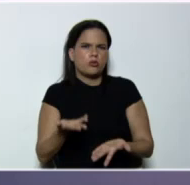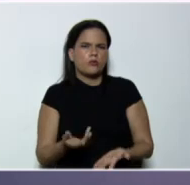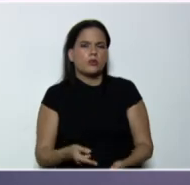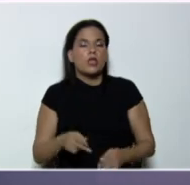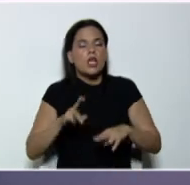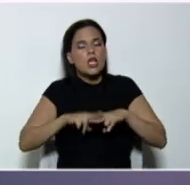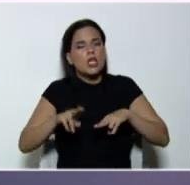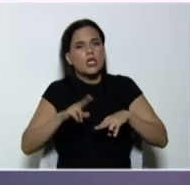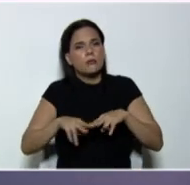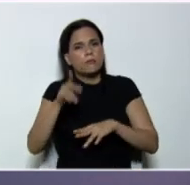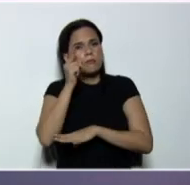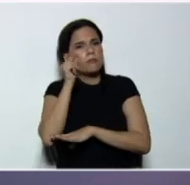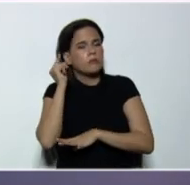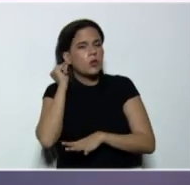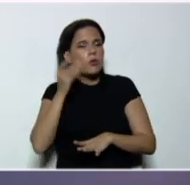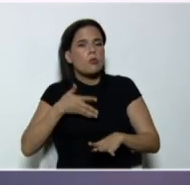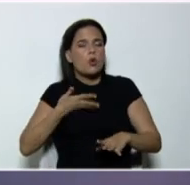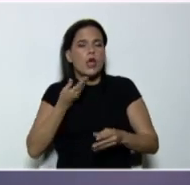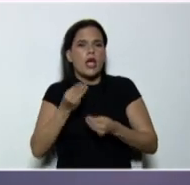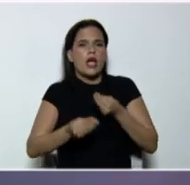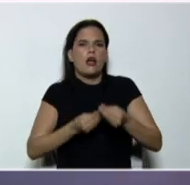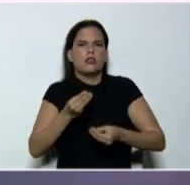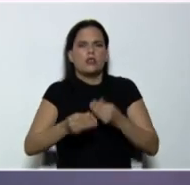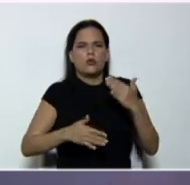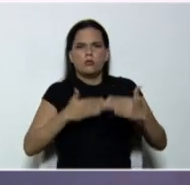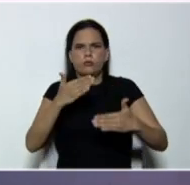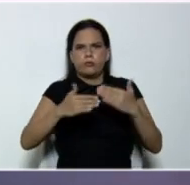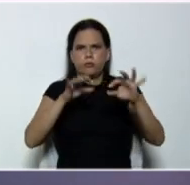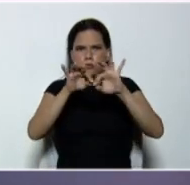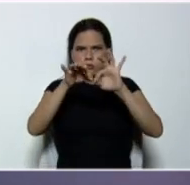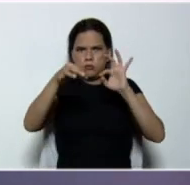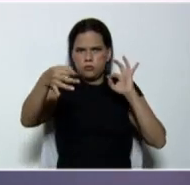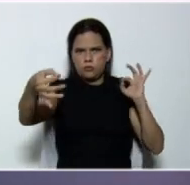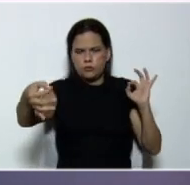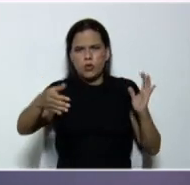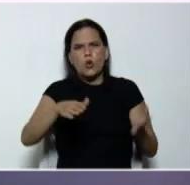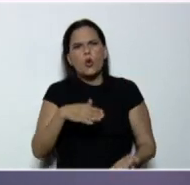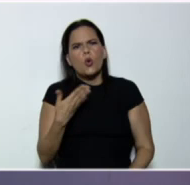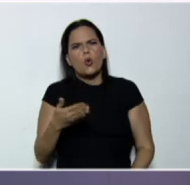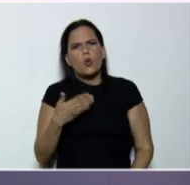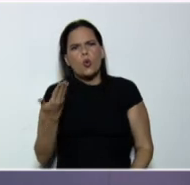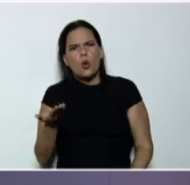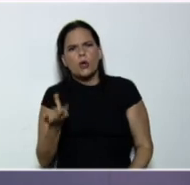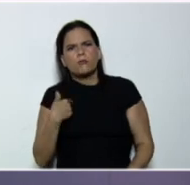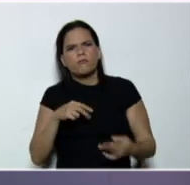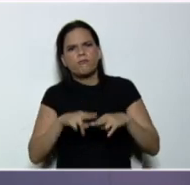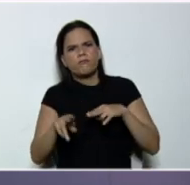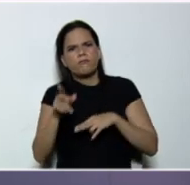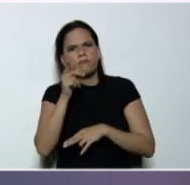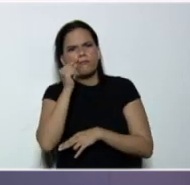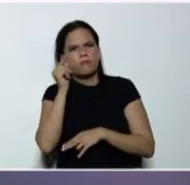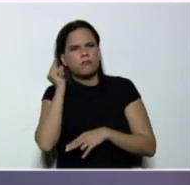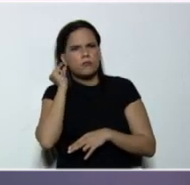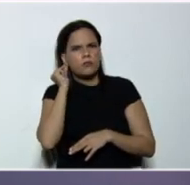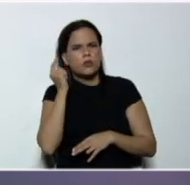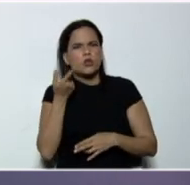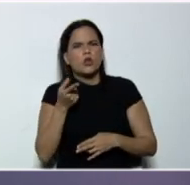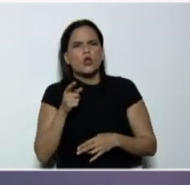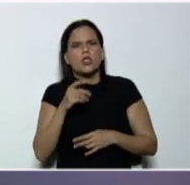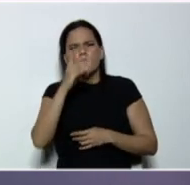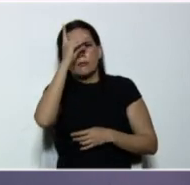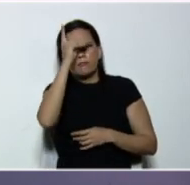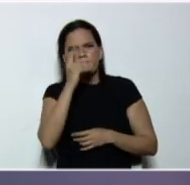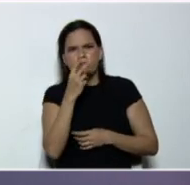el niño o la niña pueda ir realizando el proceso de rasgado. Cuando se trata del niño o niña con deficiencia visual,